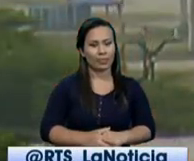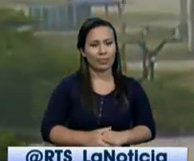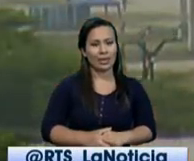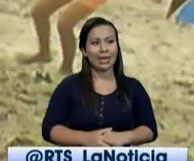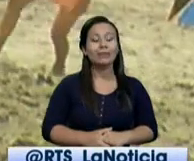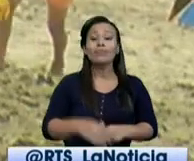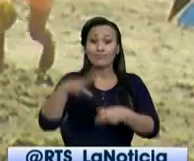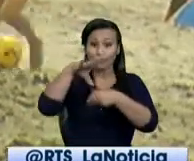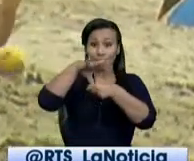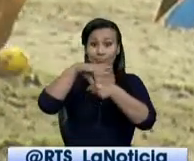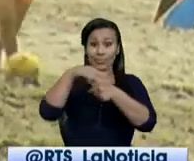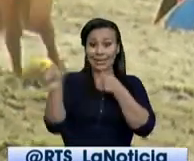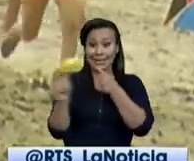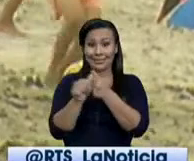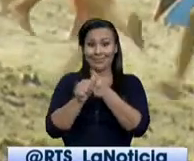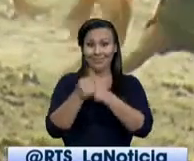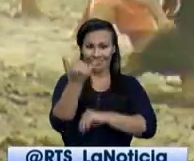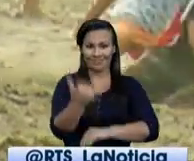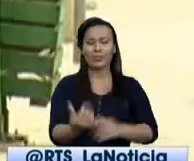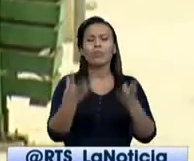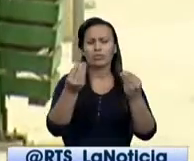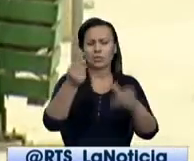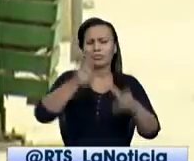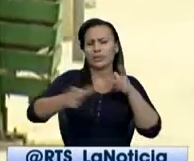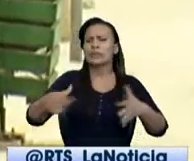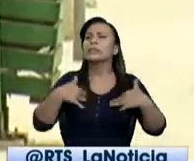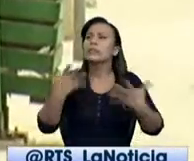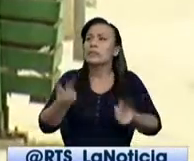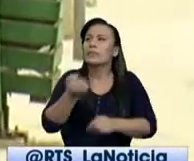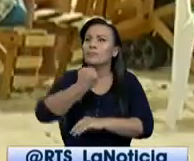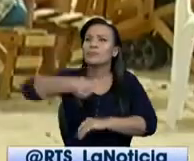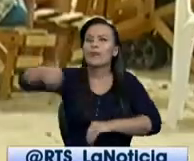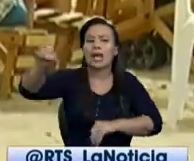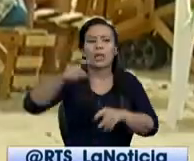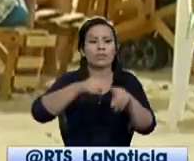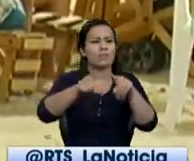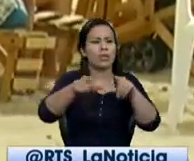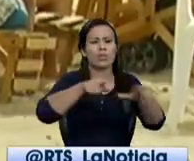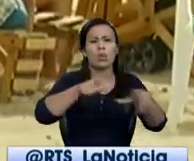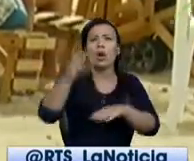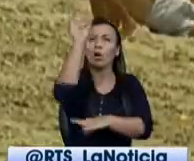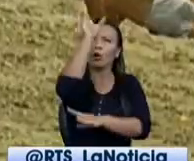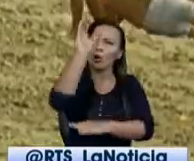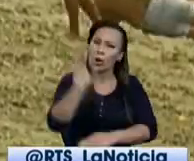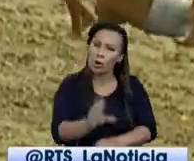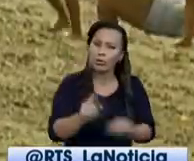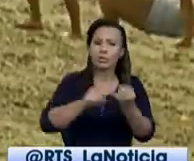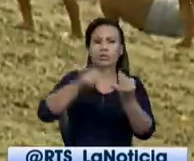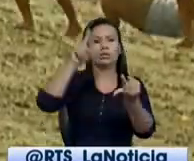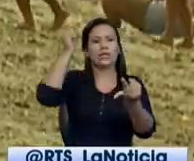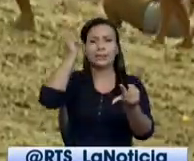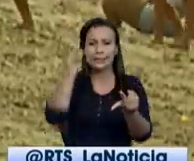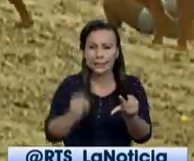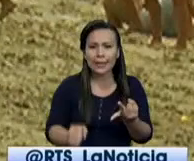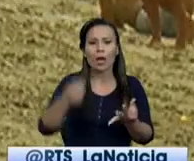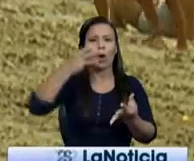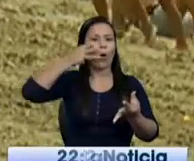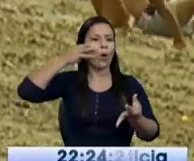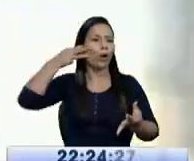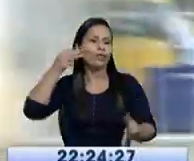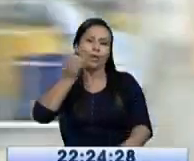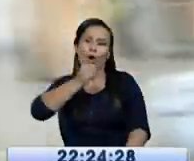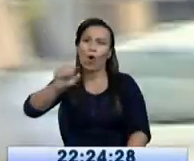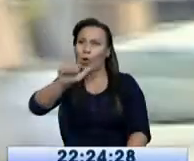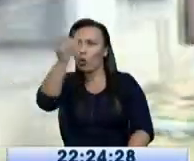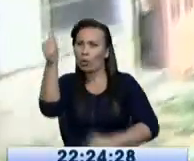El feriado se acerca y muchas personas buscan viajar. Destinos, costa, sierra o oriente o al exterior. Pero las